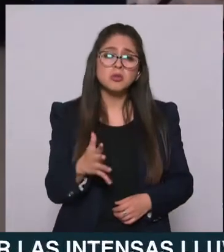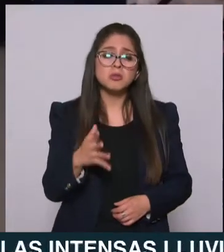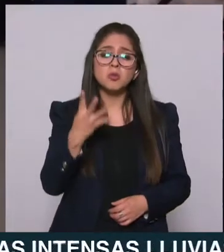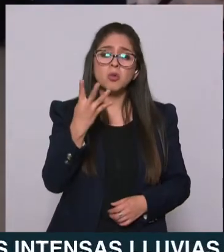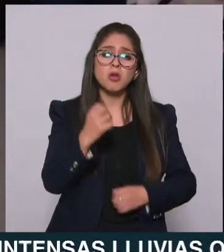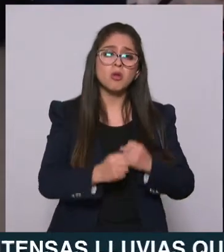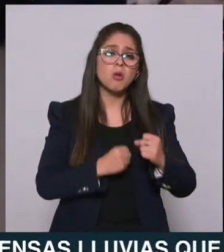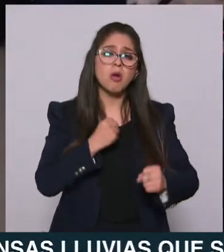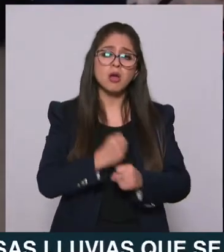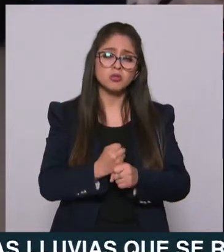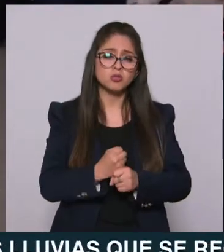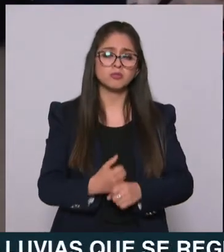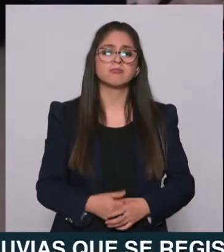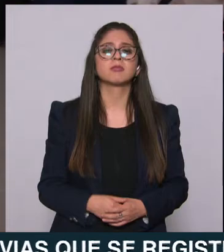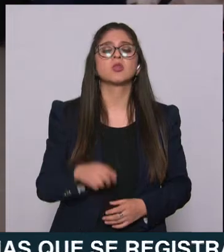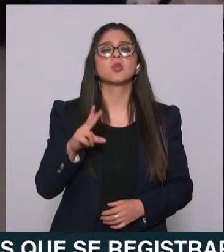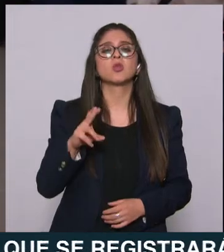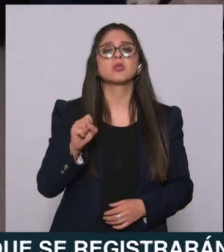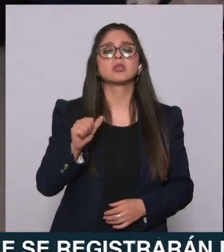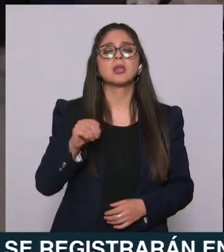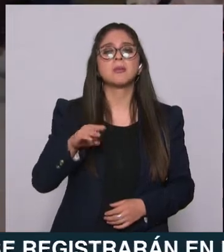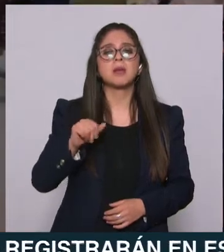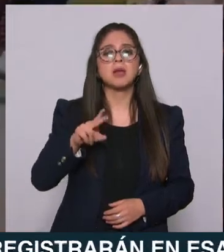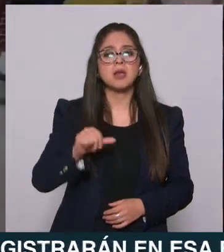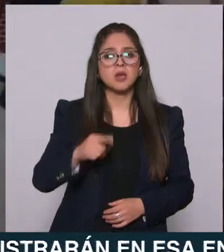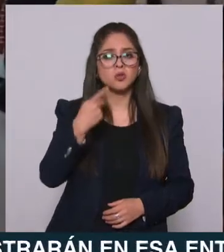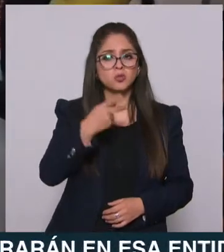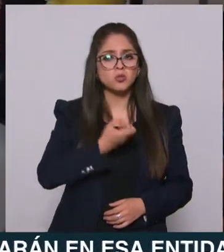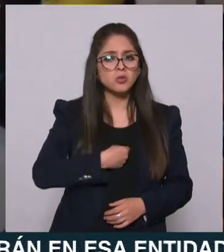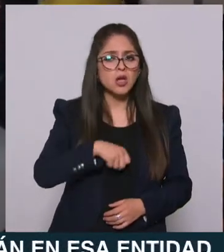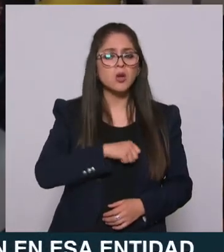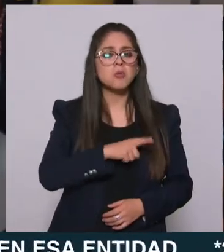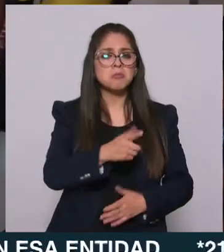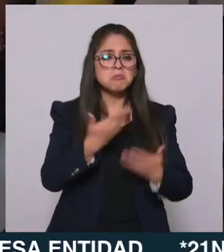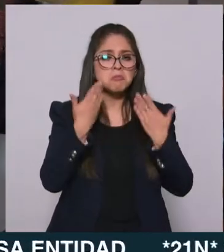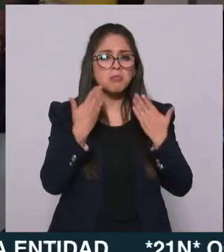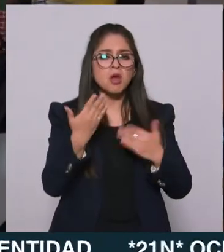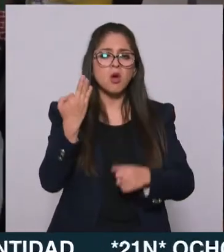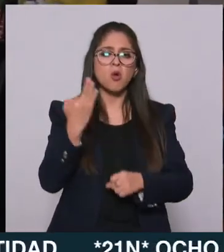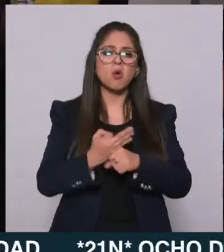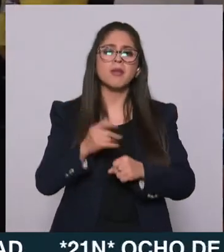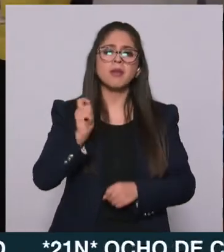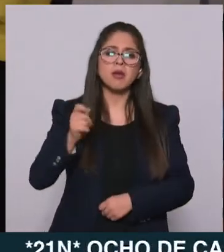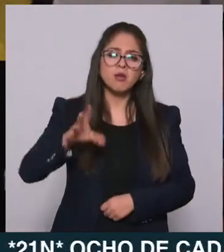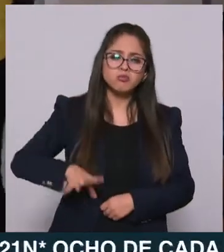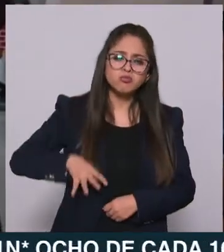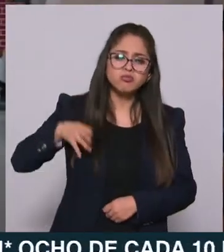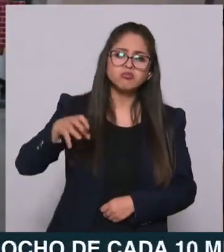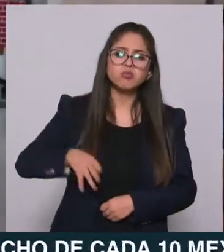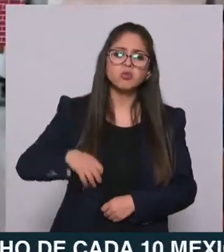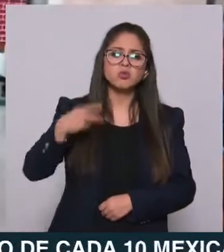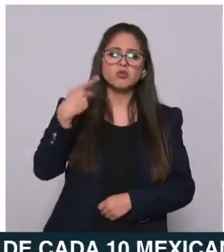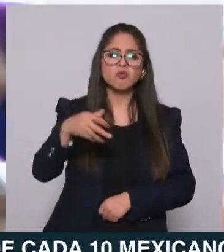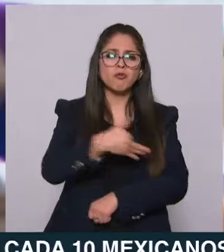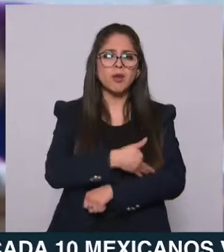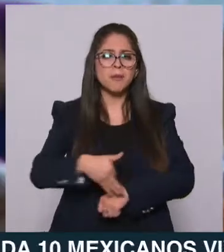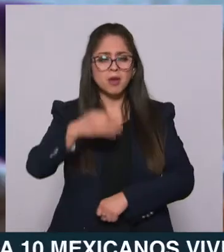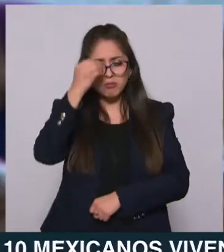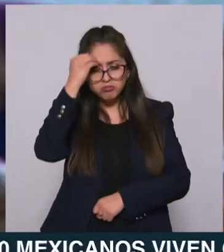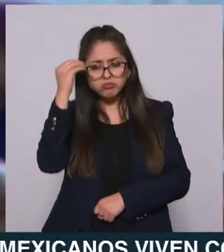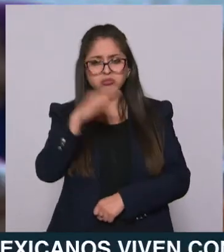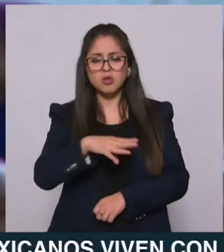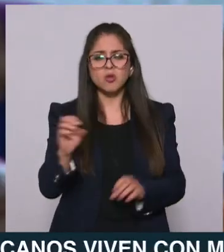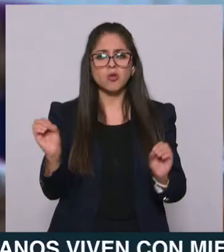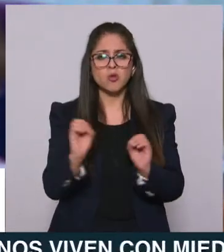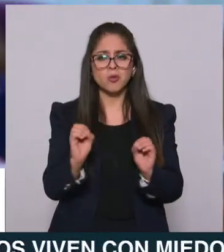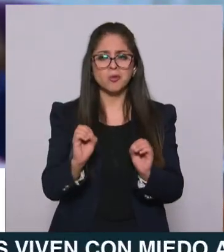México. Rosa María actualmente se encuentra estable, con la frente en alto y luchando por su familia que no la deja sola. Pues